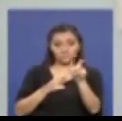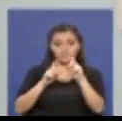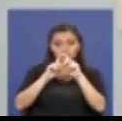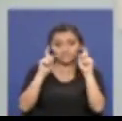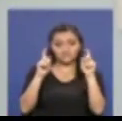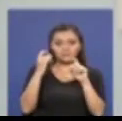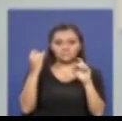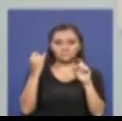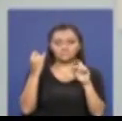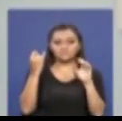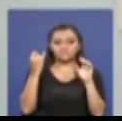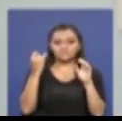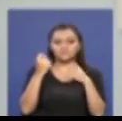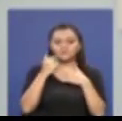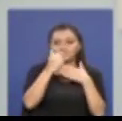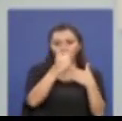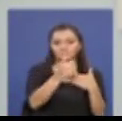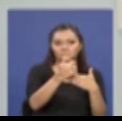total,